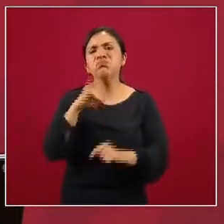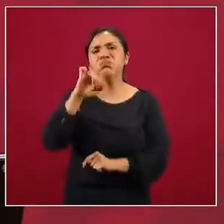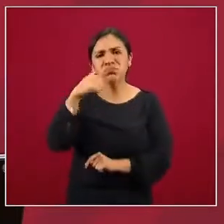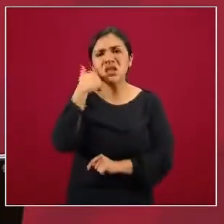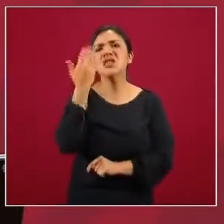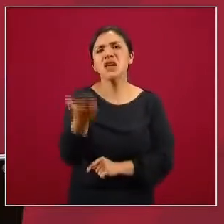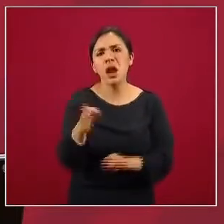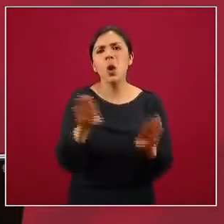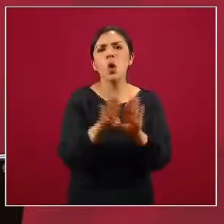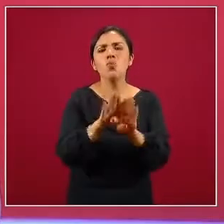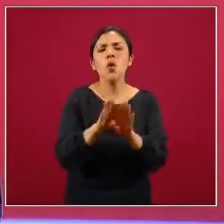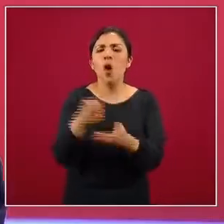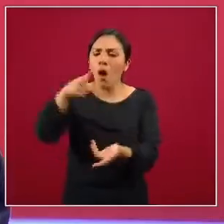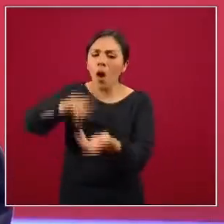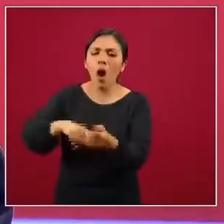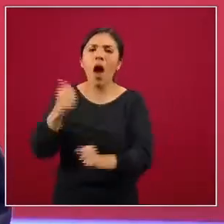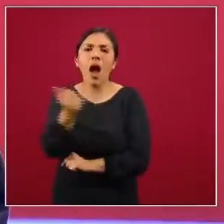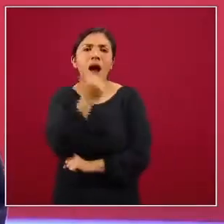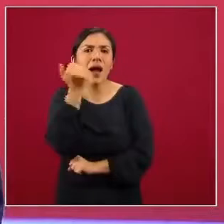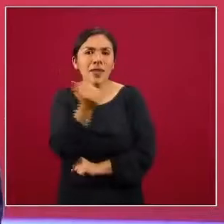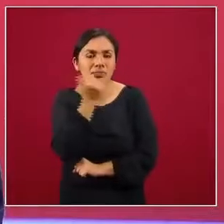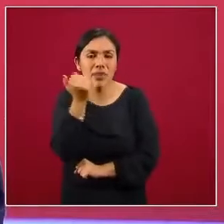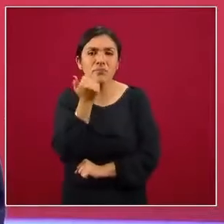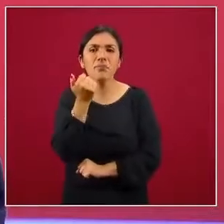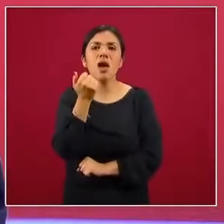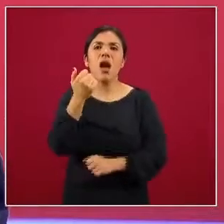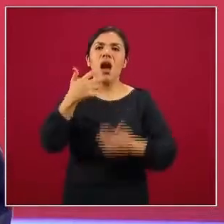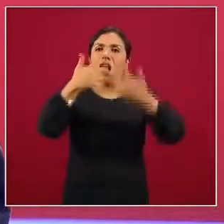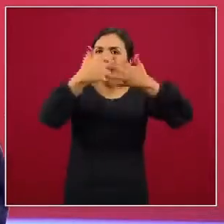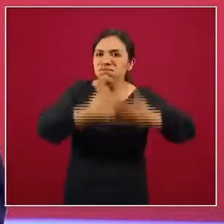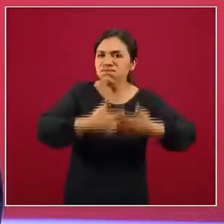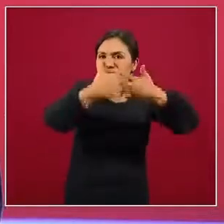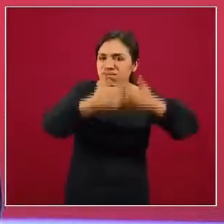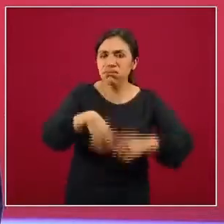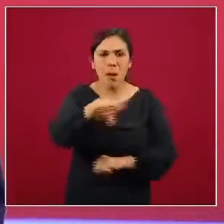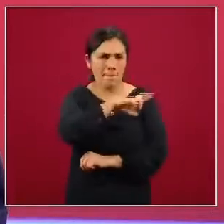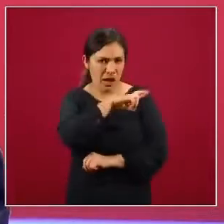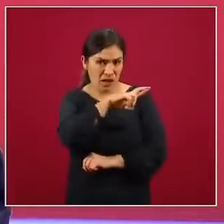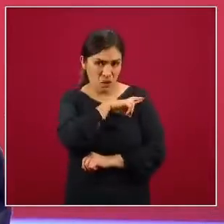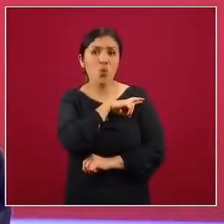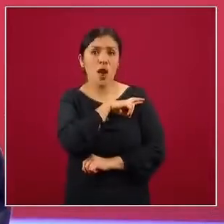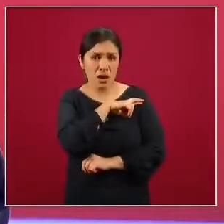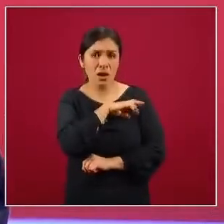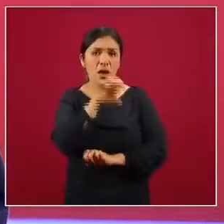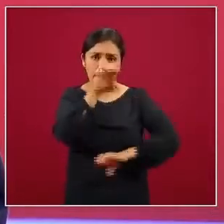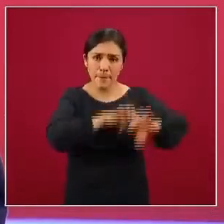de entidades académicas, industria privada,